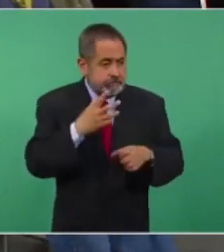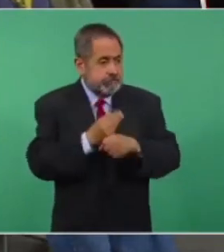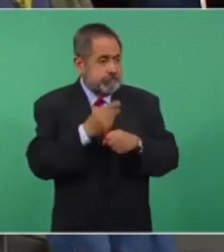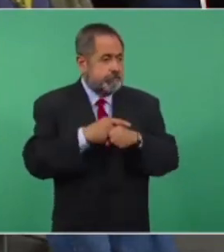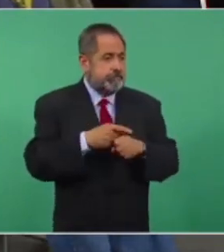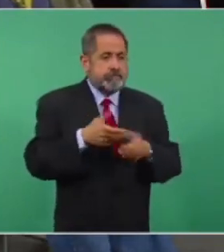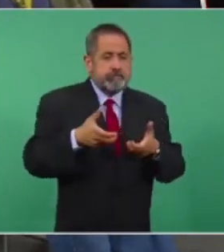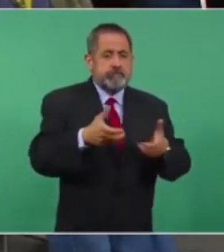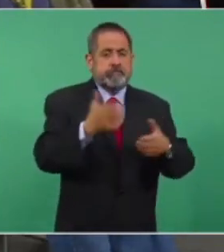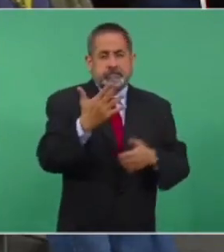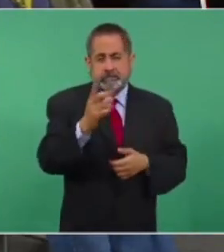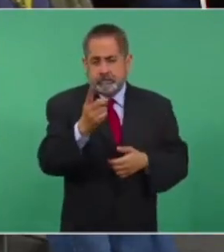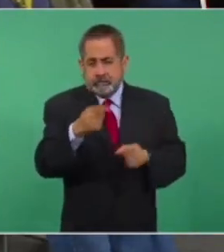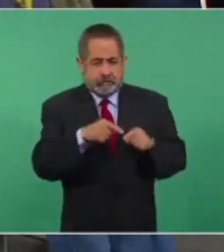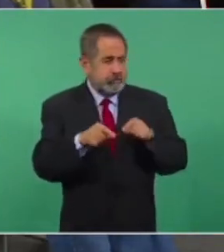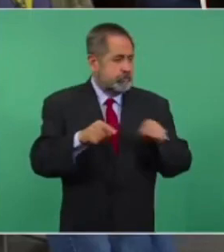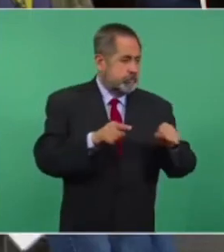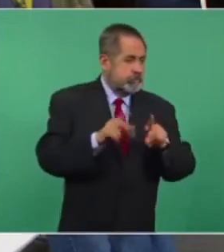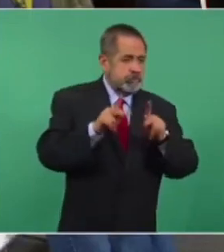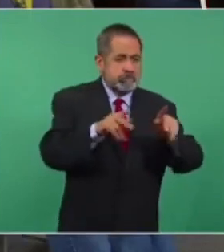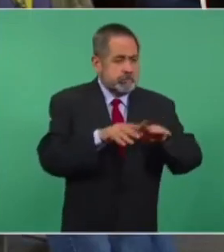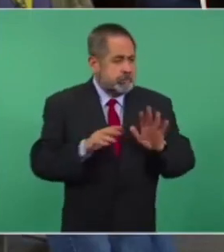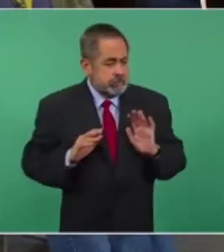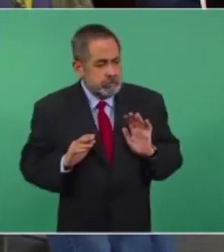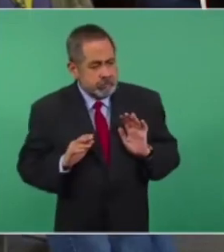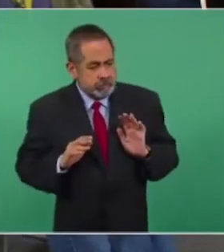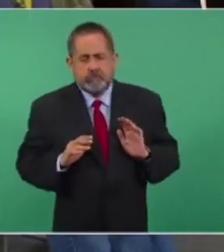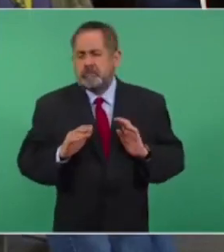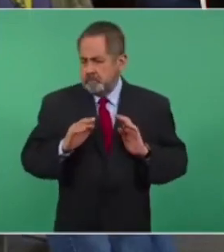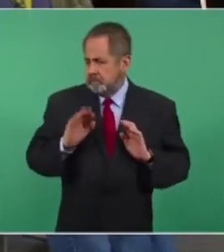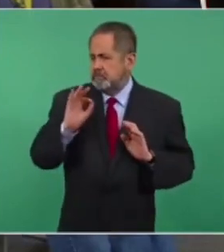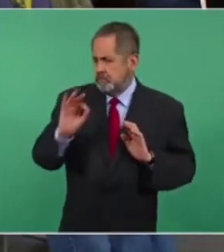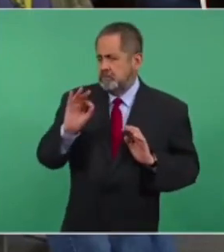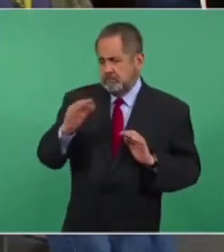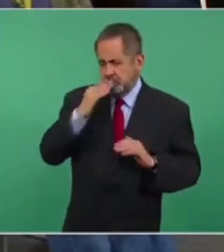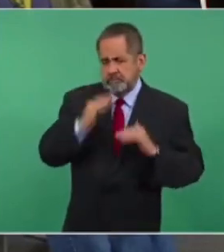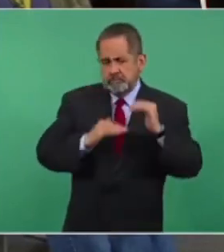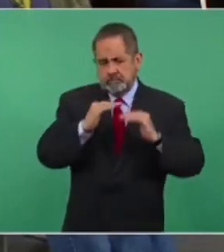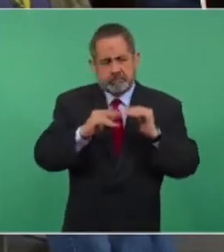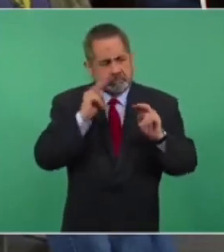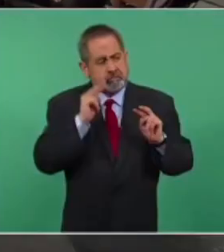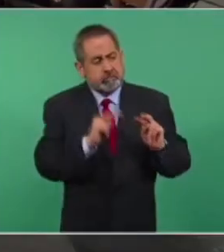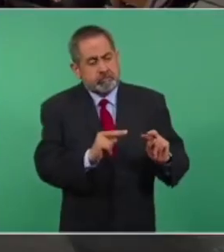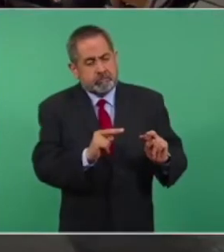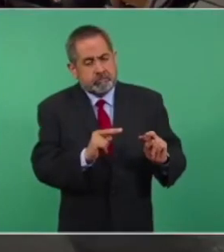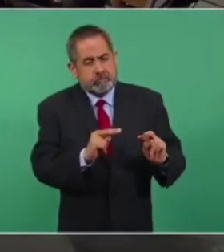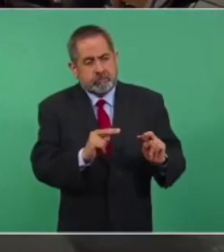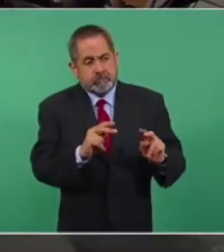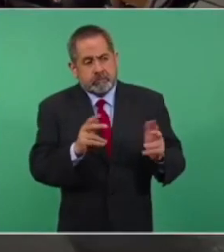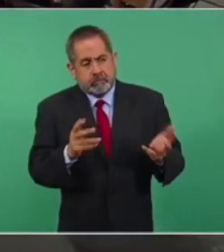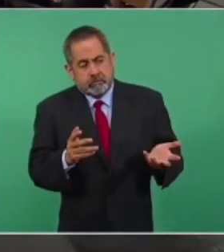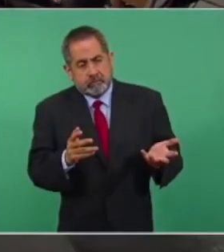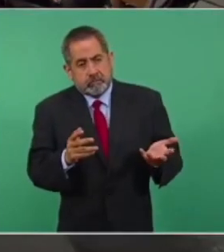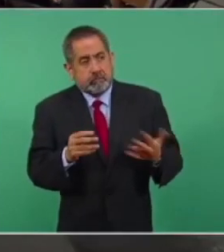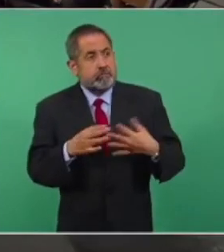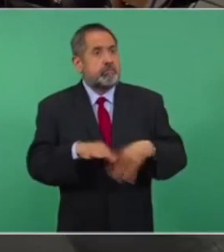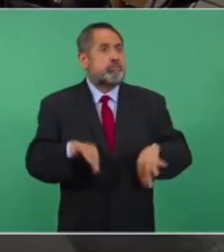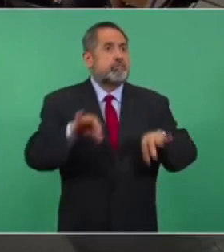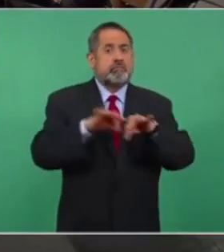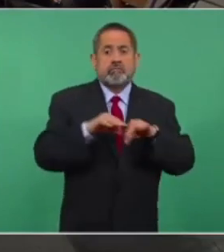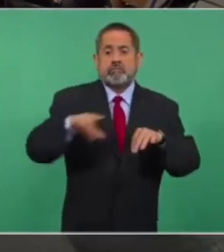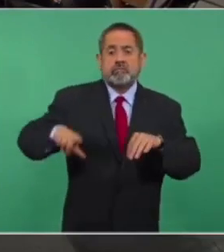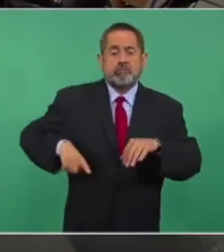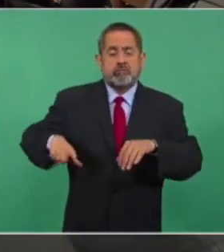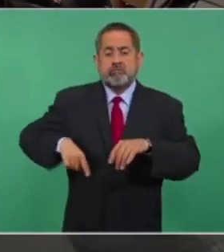5 de diciembre, andadores, se vio obra. Sin embargo, no hay obras relevantes por parte del